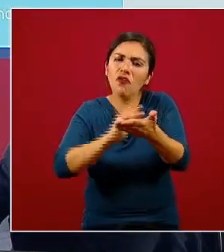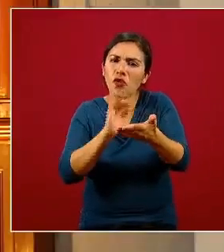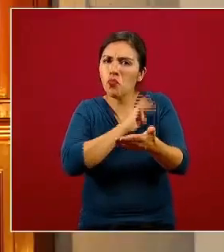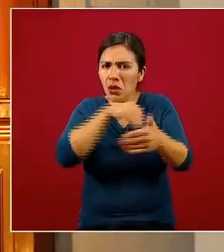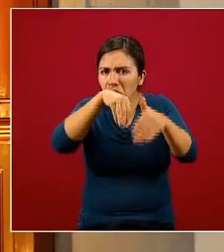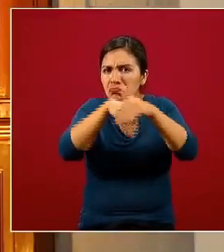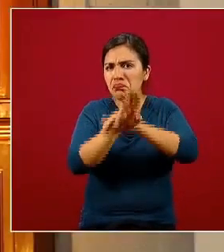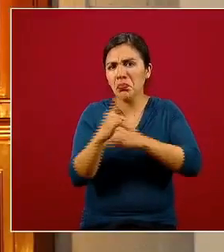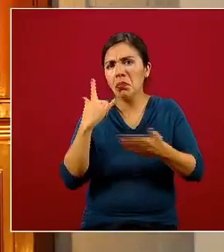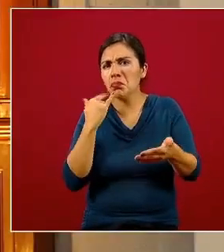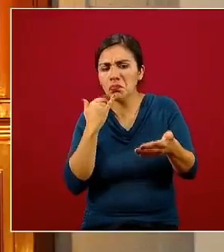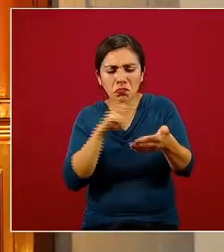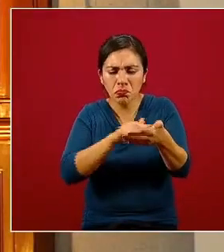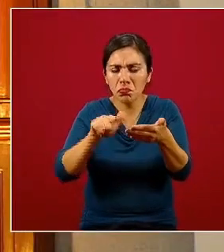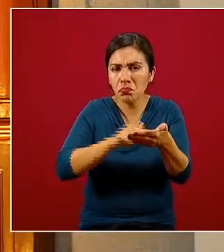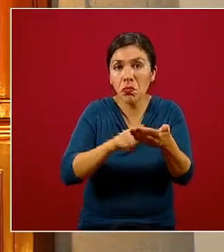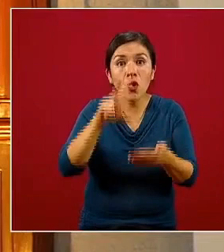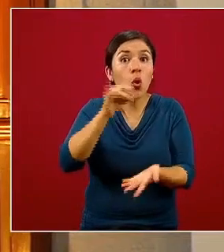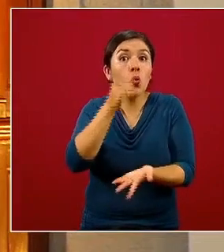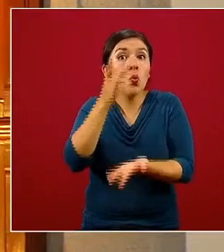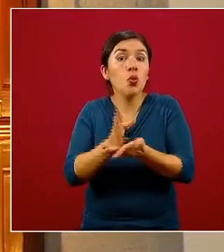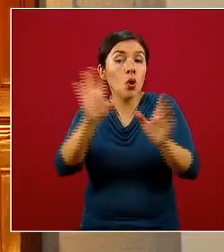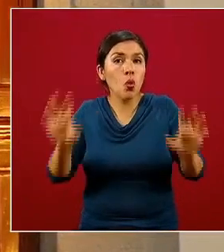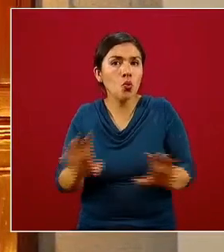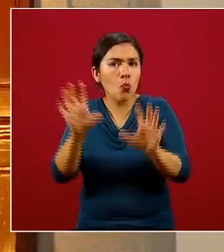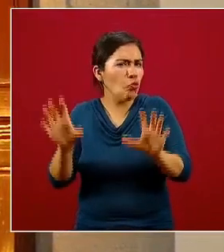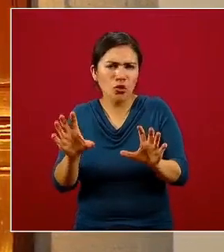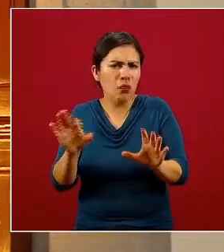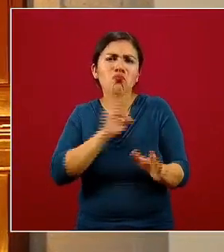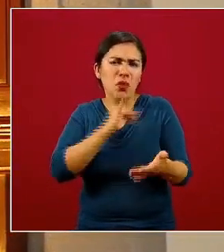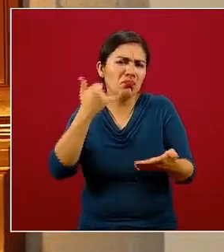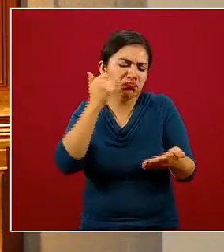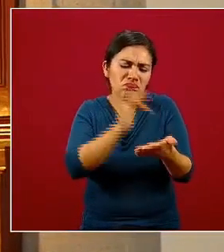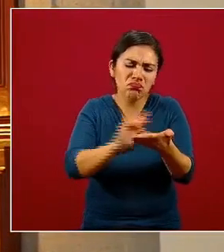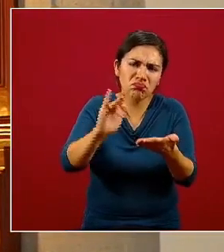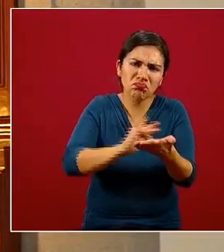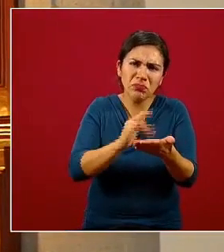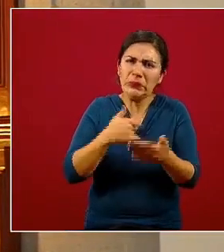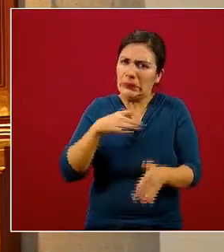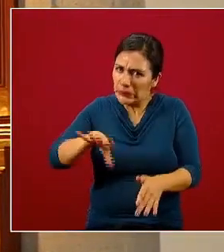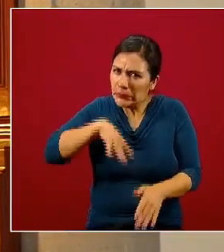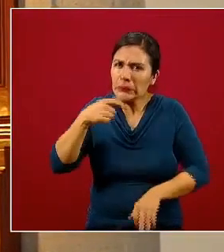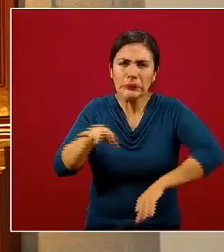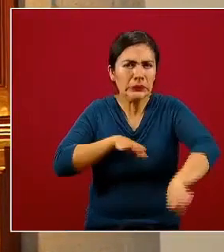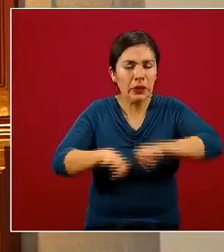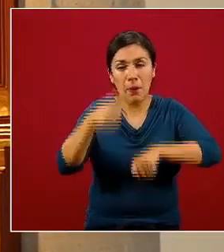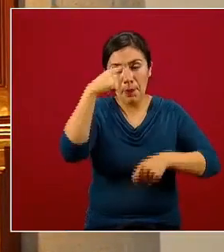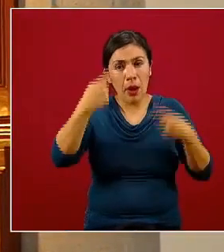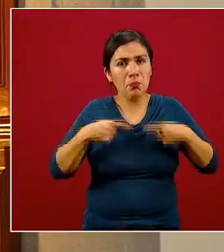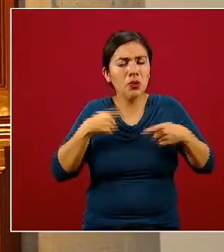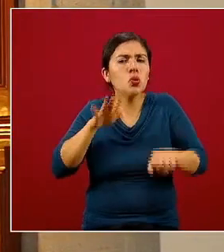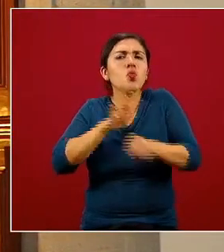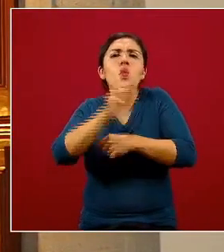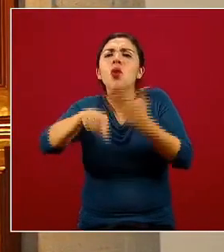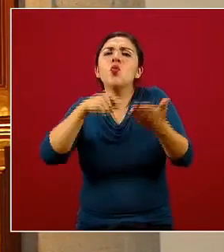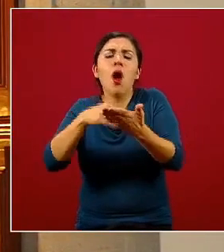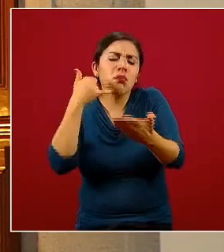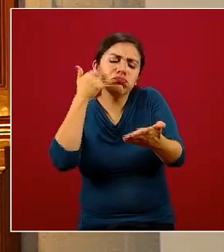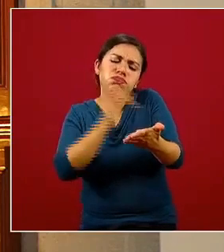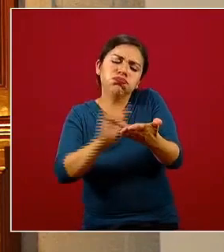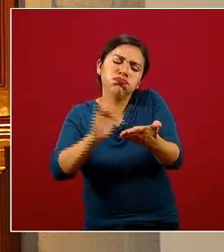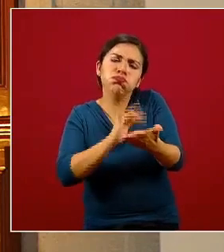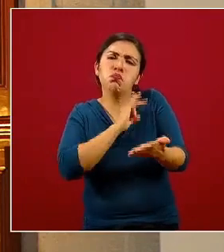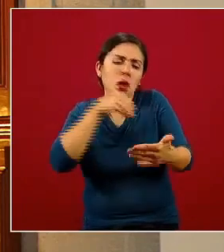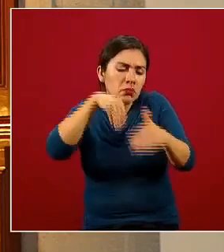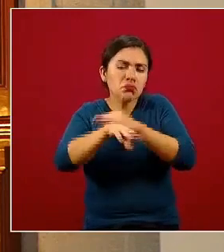no solamente es en una computadora, sino hicimos un esfuerzo grande para que la gente desde cualquier celular